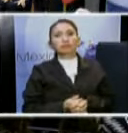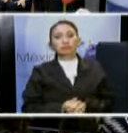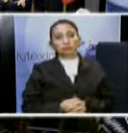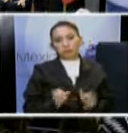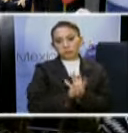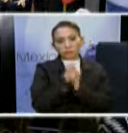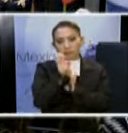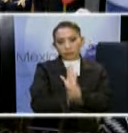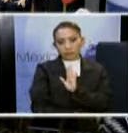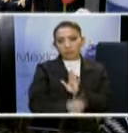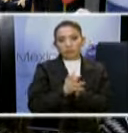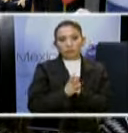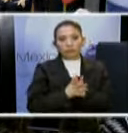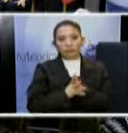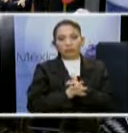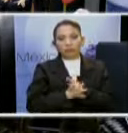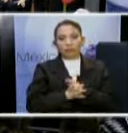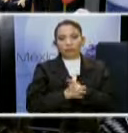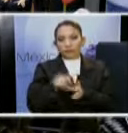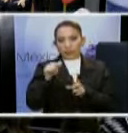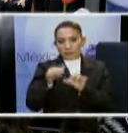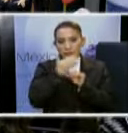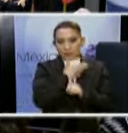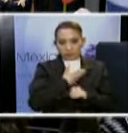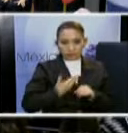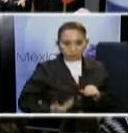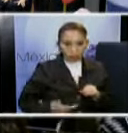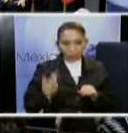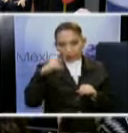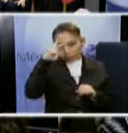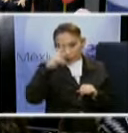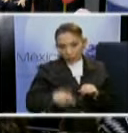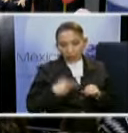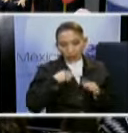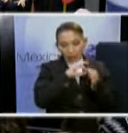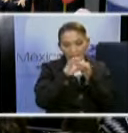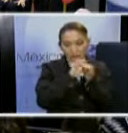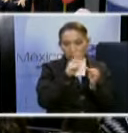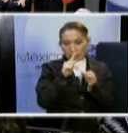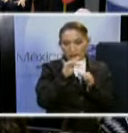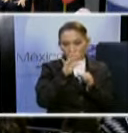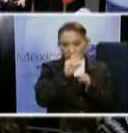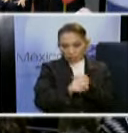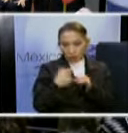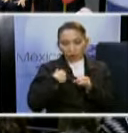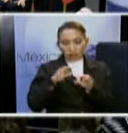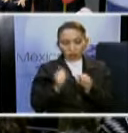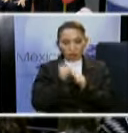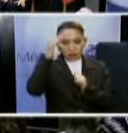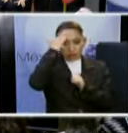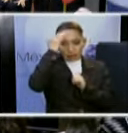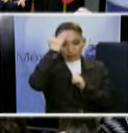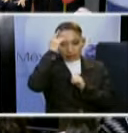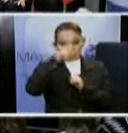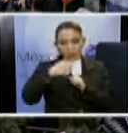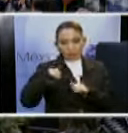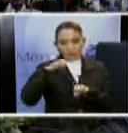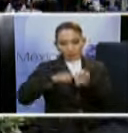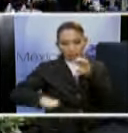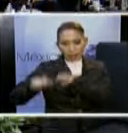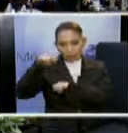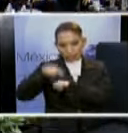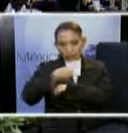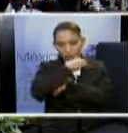Por ejemplo, durante la presidencia pro tempore de México en la Alianza del Pacífico y bajo el liderazgo justamente de nuestra embajada,